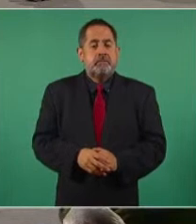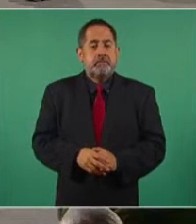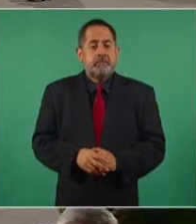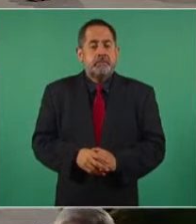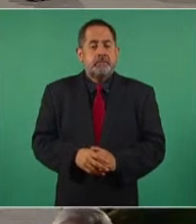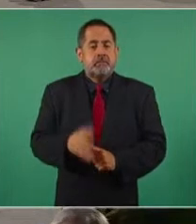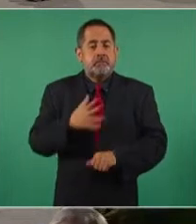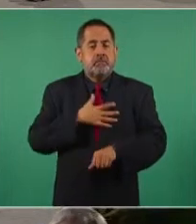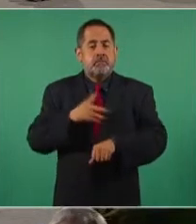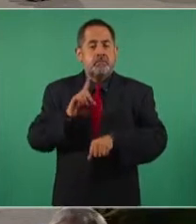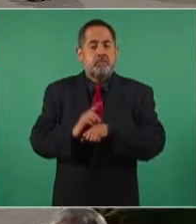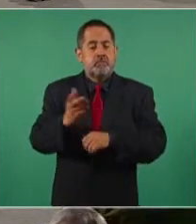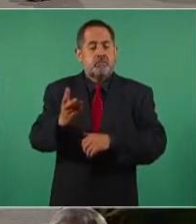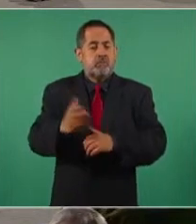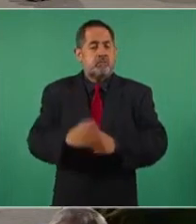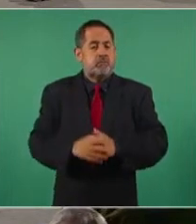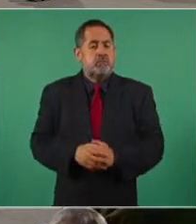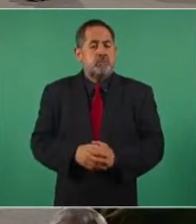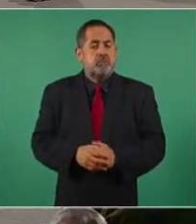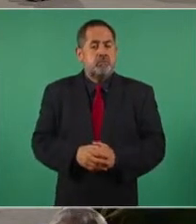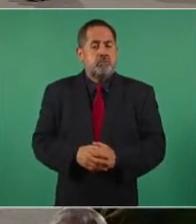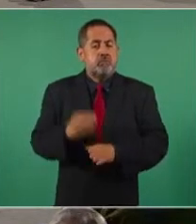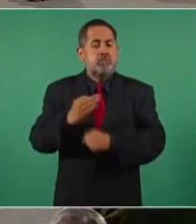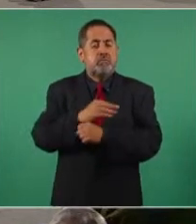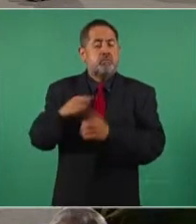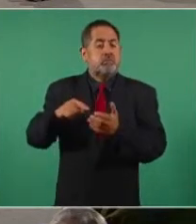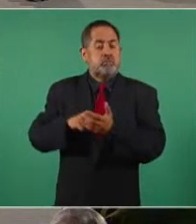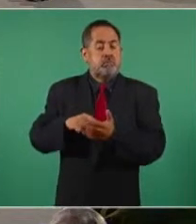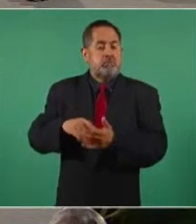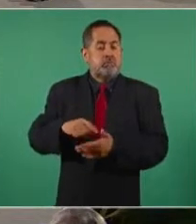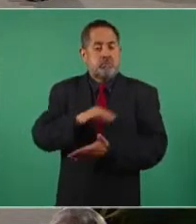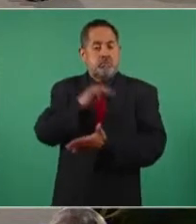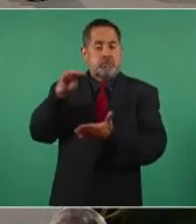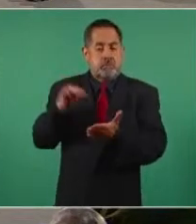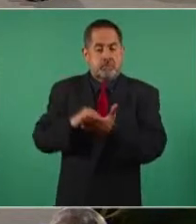días estamos aquí en mérida